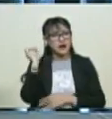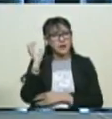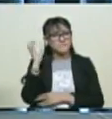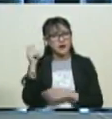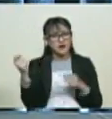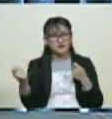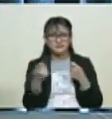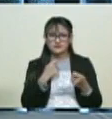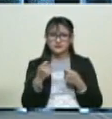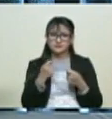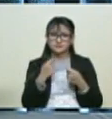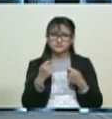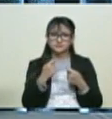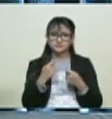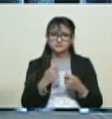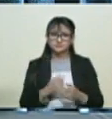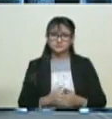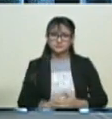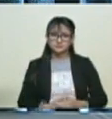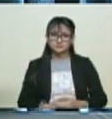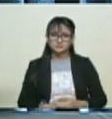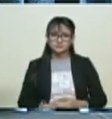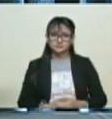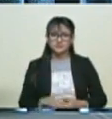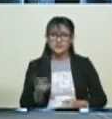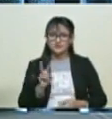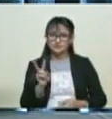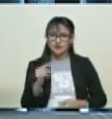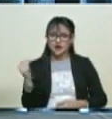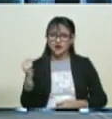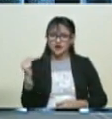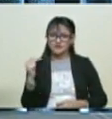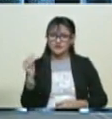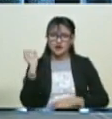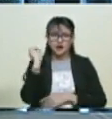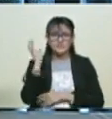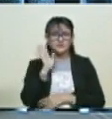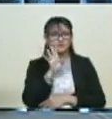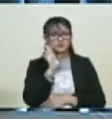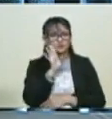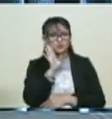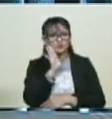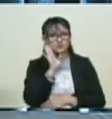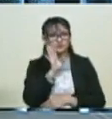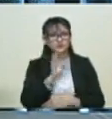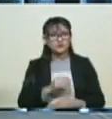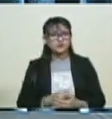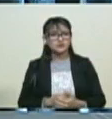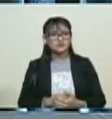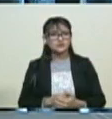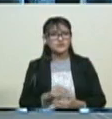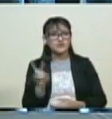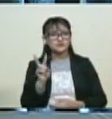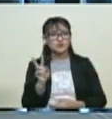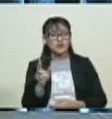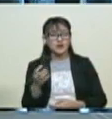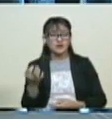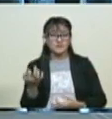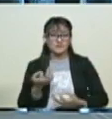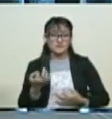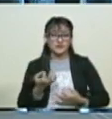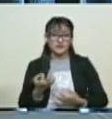mediática la venezuela negativa de la campaña sucia permanente y la venezuela de la verdad